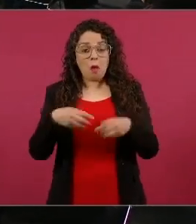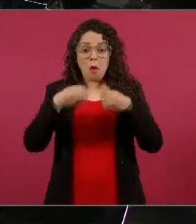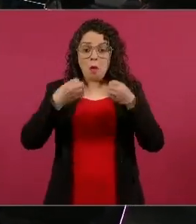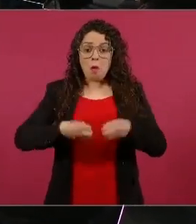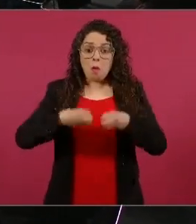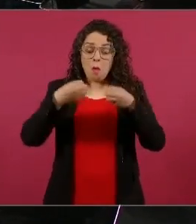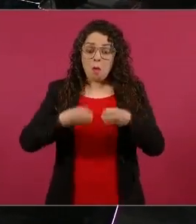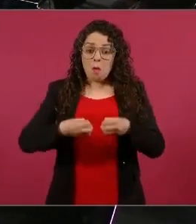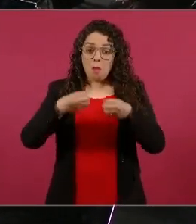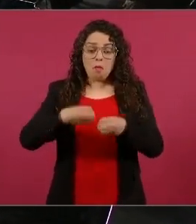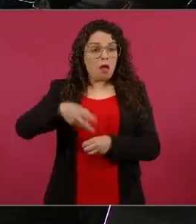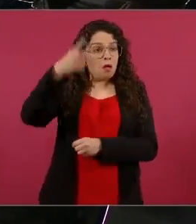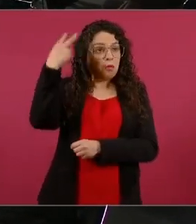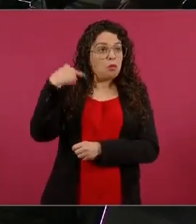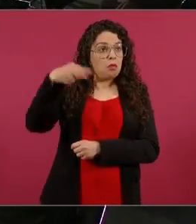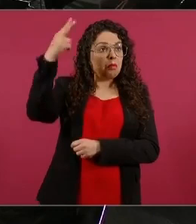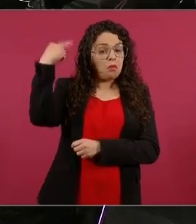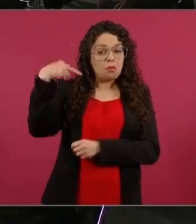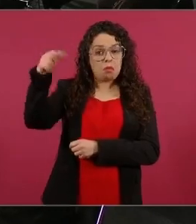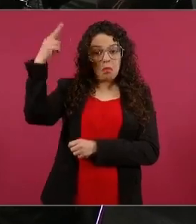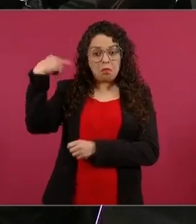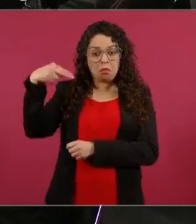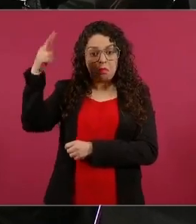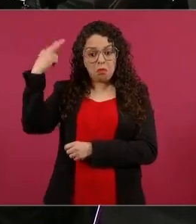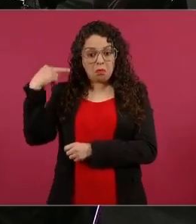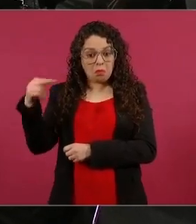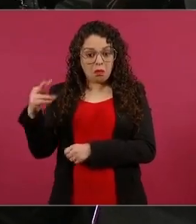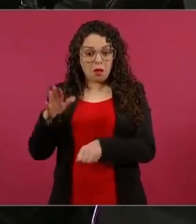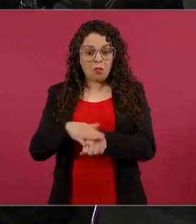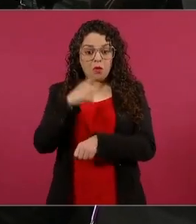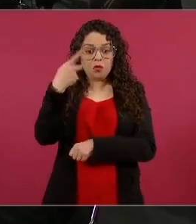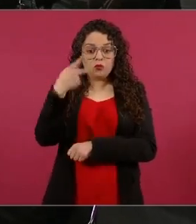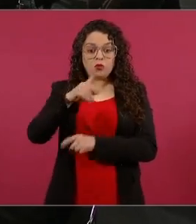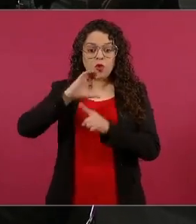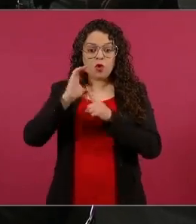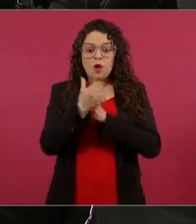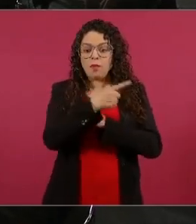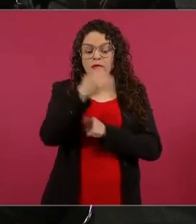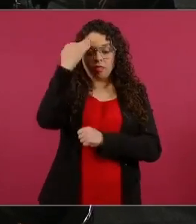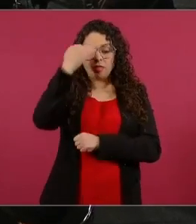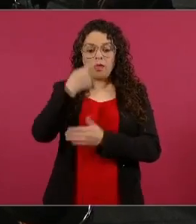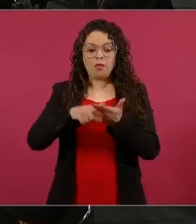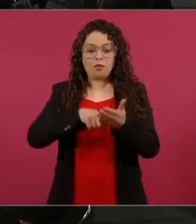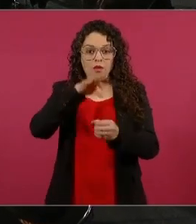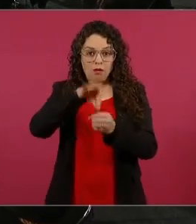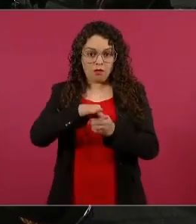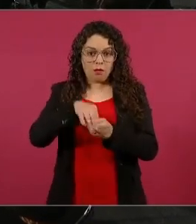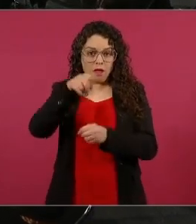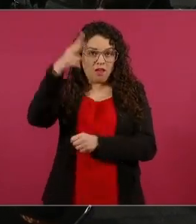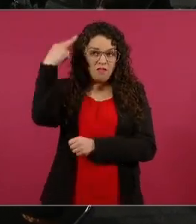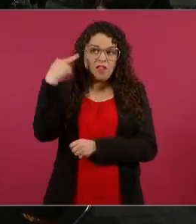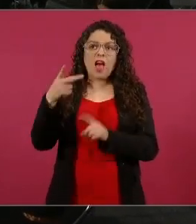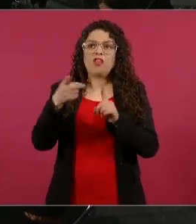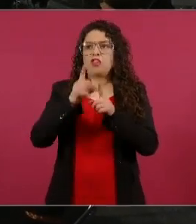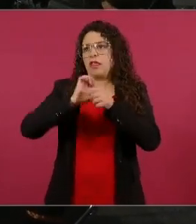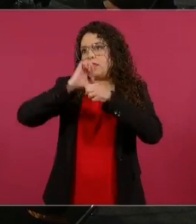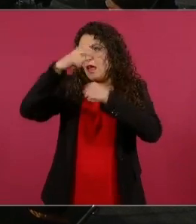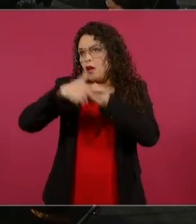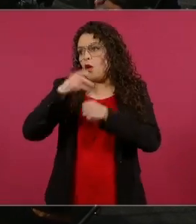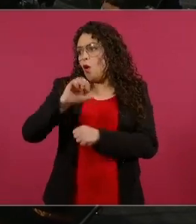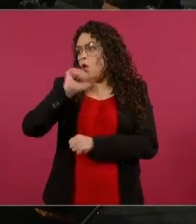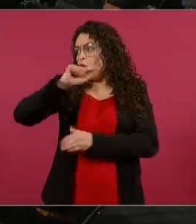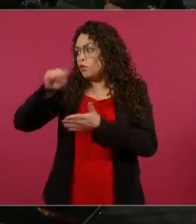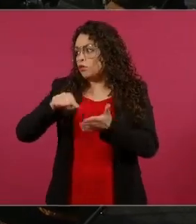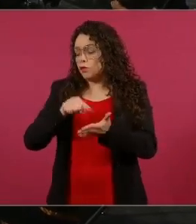electoral y se la lleva mucho aquí y o si no se va a Europa o se va a otras partes pero no está